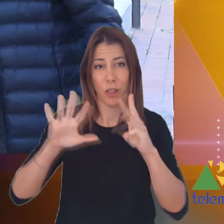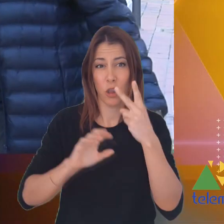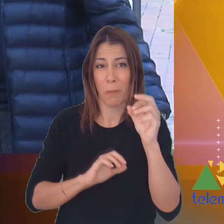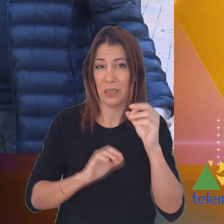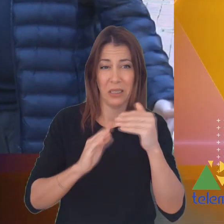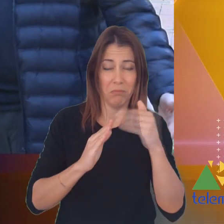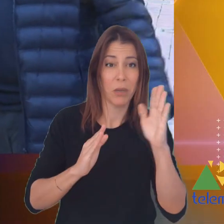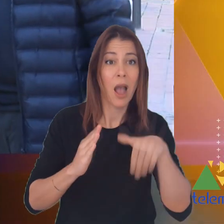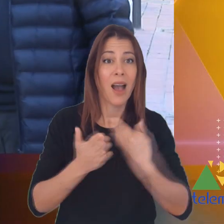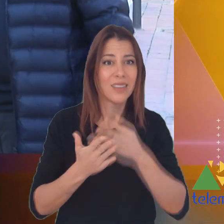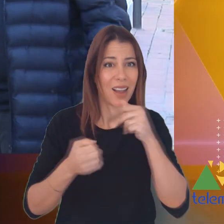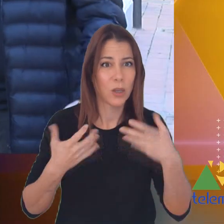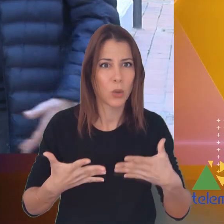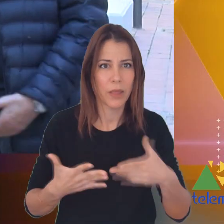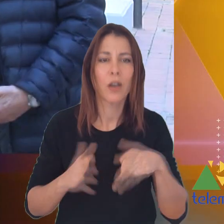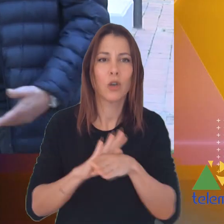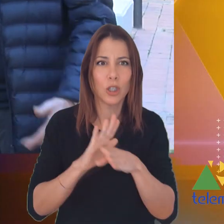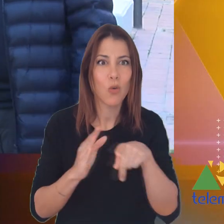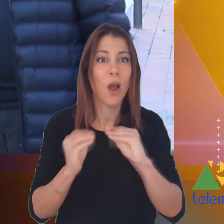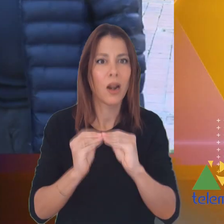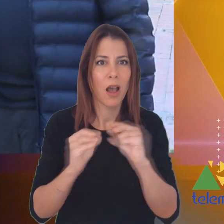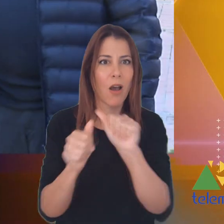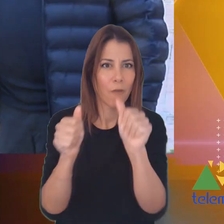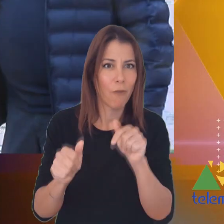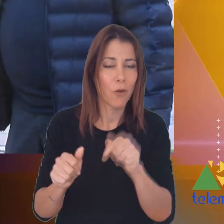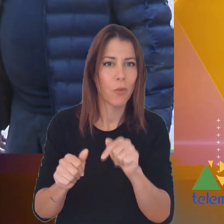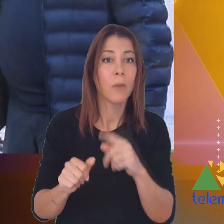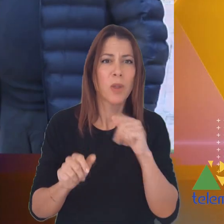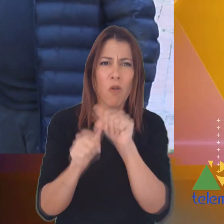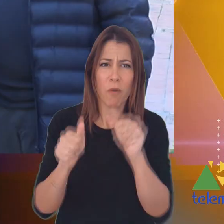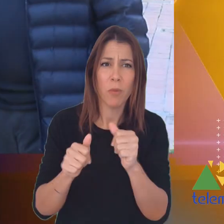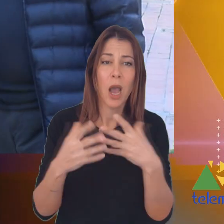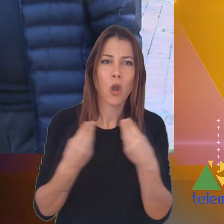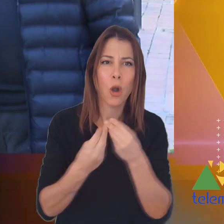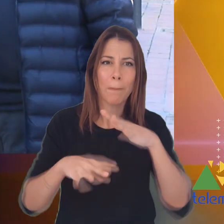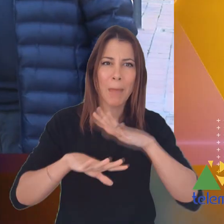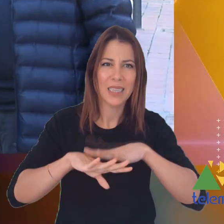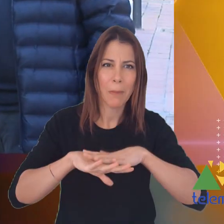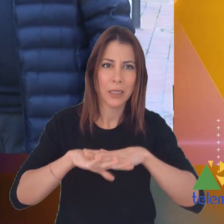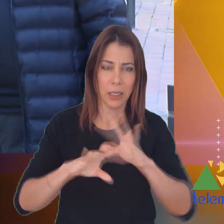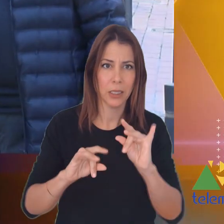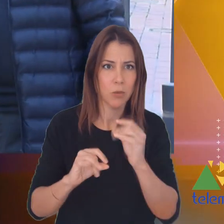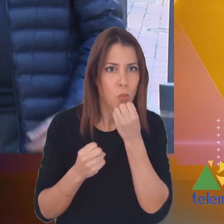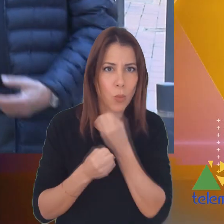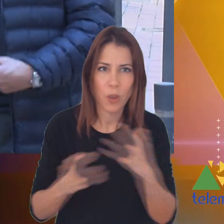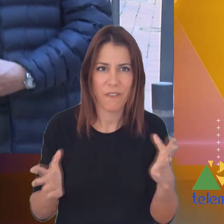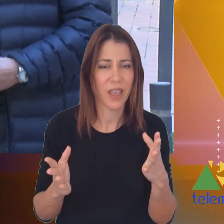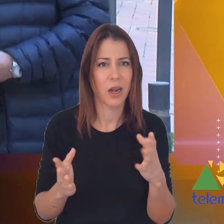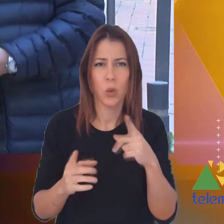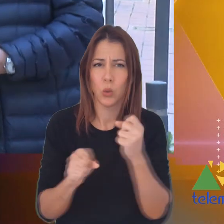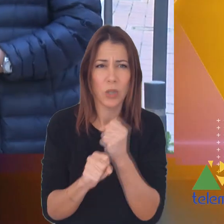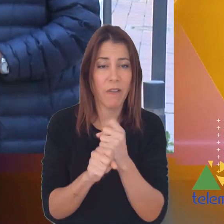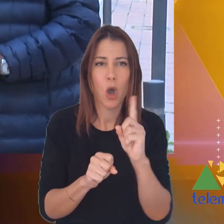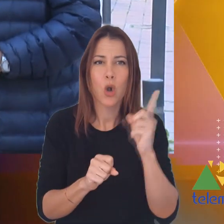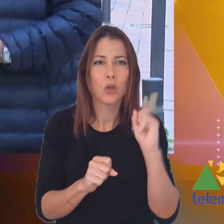hasta la actualidad, pues evidentemente Creo que 34 utilizaban unas fórmulas matemáticas. Claro, ¿verdad? son las matemáticas muy bien, me hacía un trabajo, pero además un trabajo